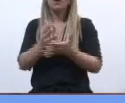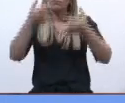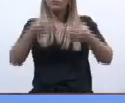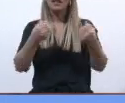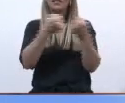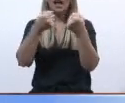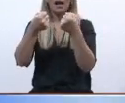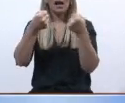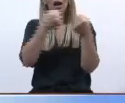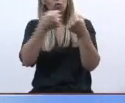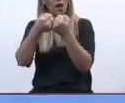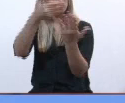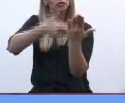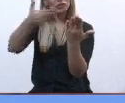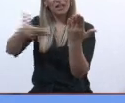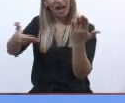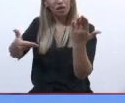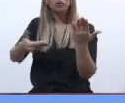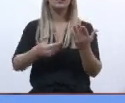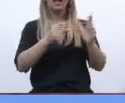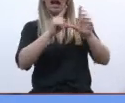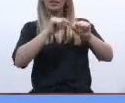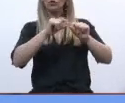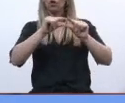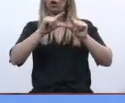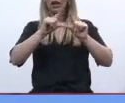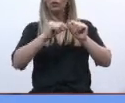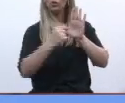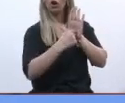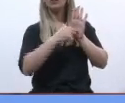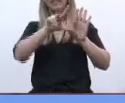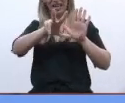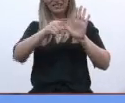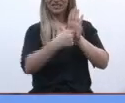tratados que plantea el artículo 3, Presidenta, no hay